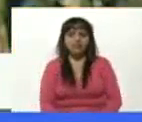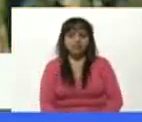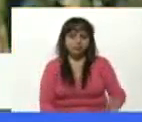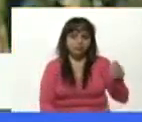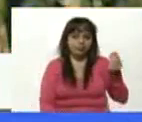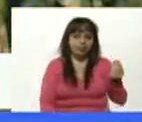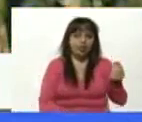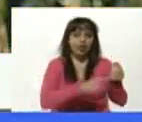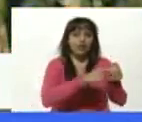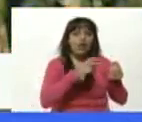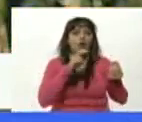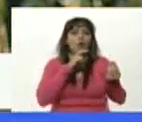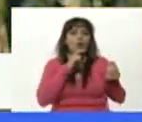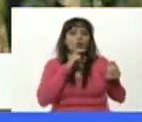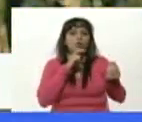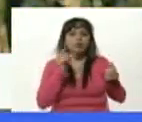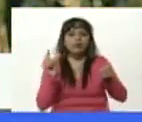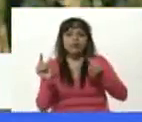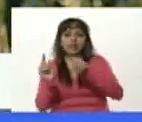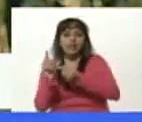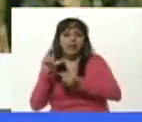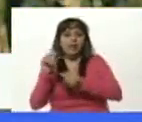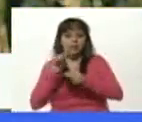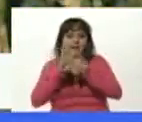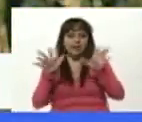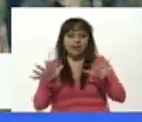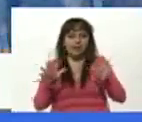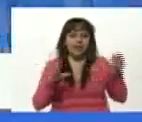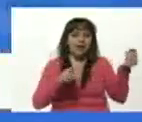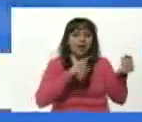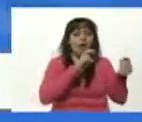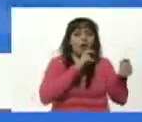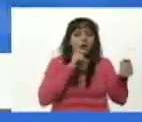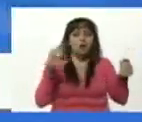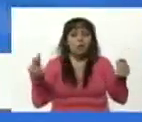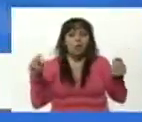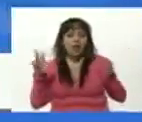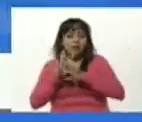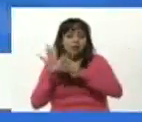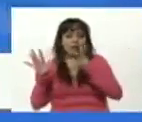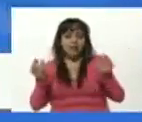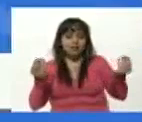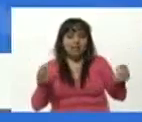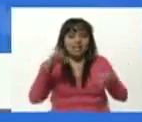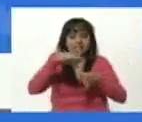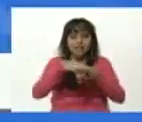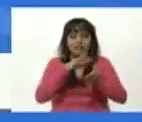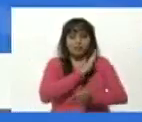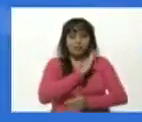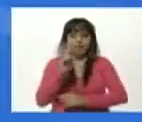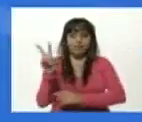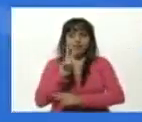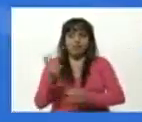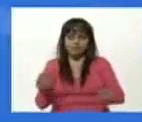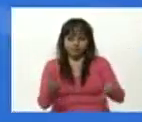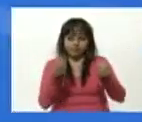Mazorca de oro. Plata y oro. Semilla venezolana. Venezuela,